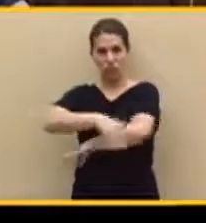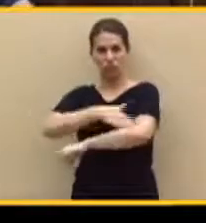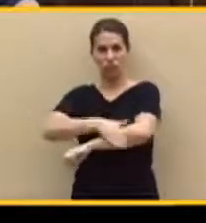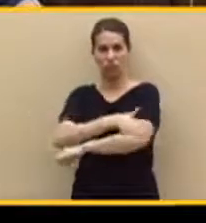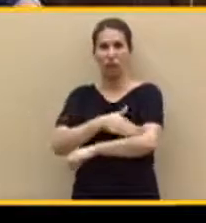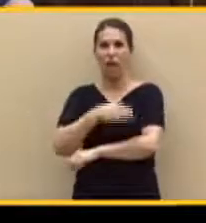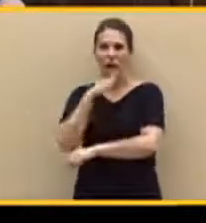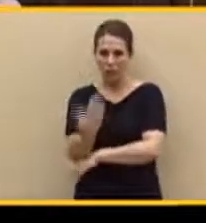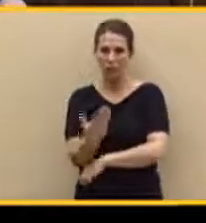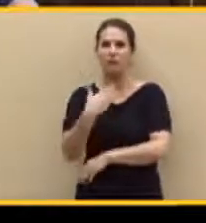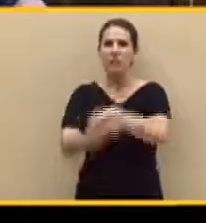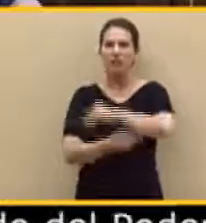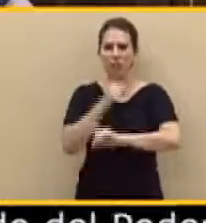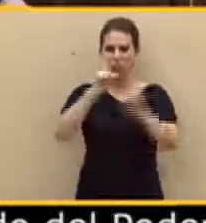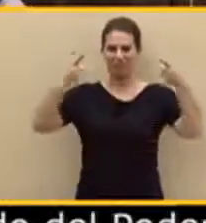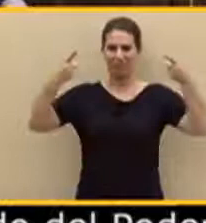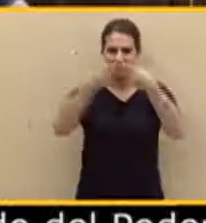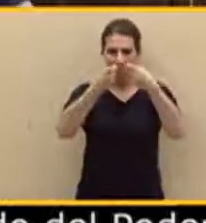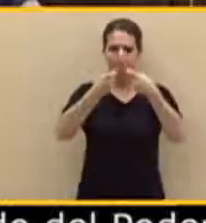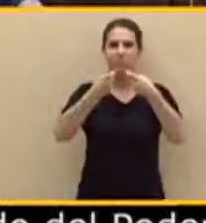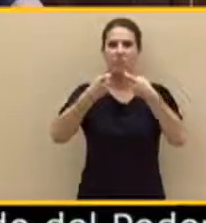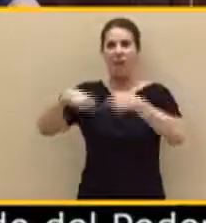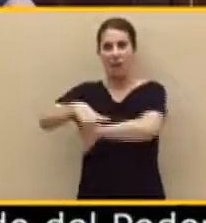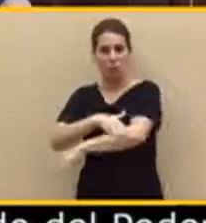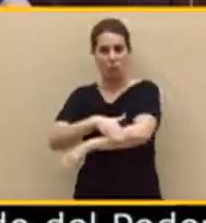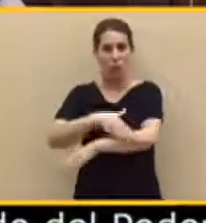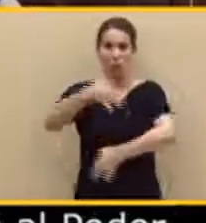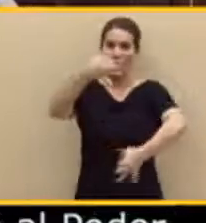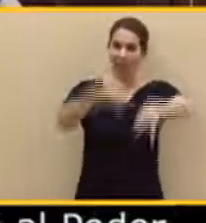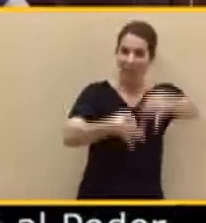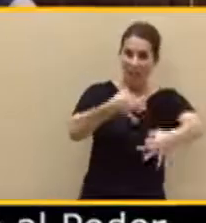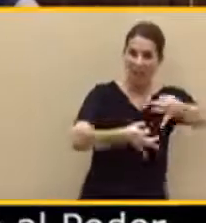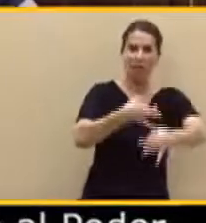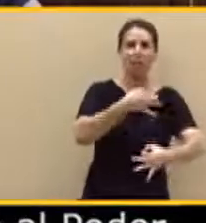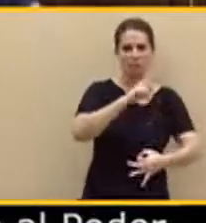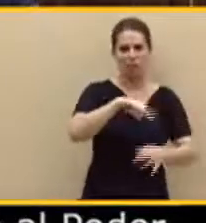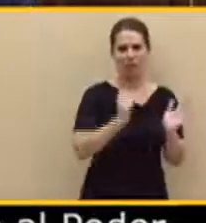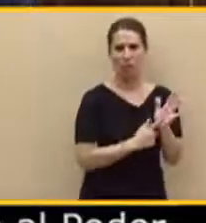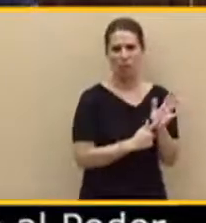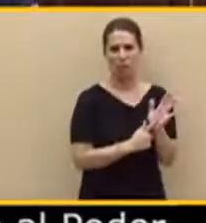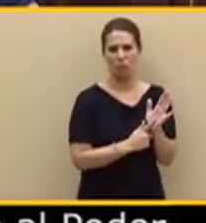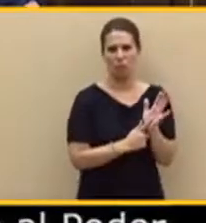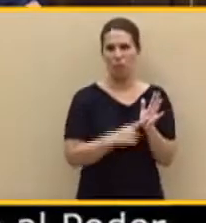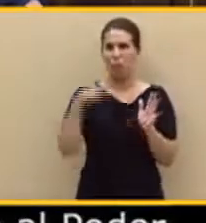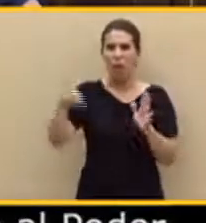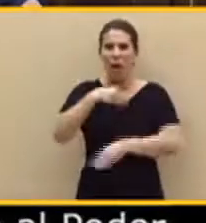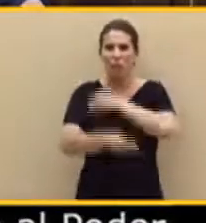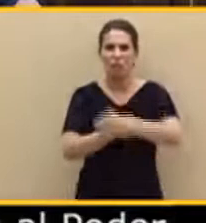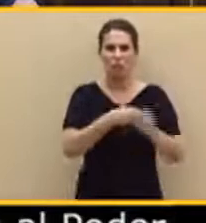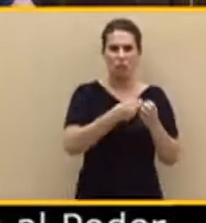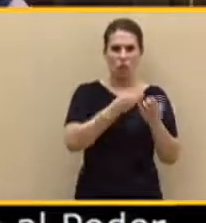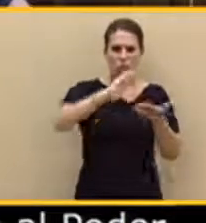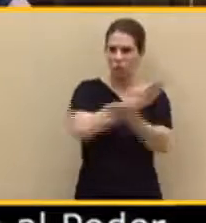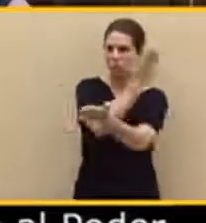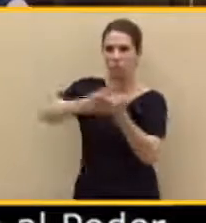Poder Ejecutivo, al Poder Judicial y al Poder Legislativo. Han hecho saltar por los aires, señorías, la separación de poderes en este país. Es decir,